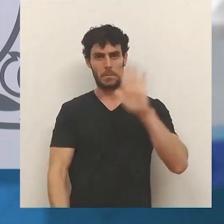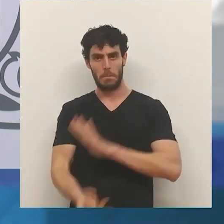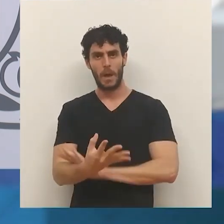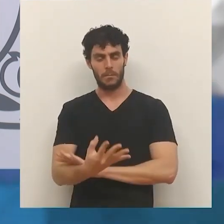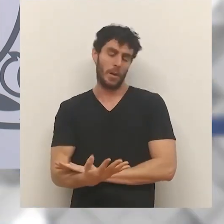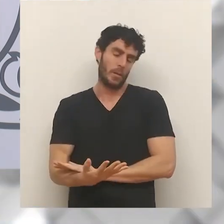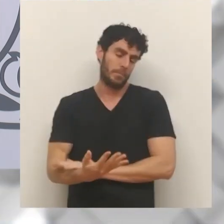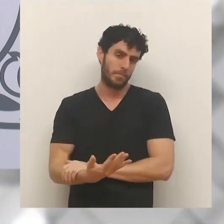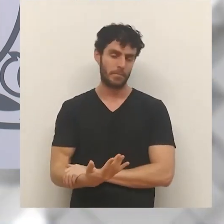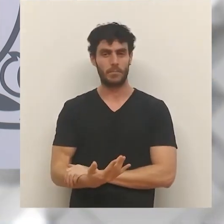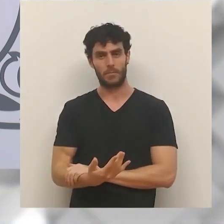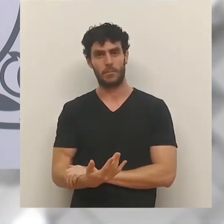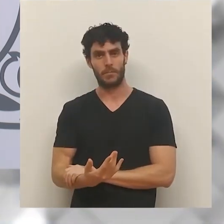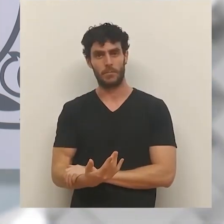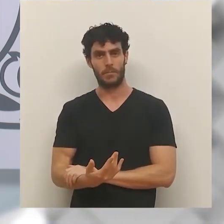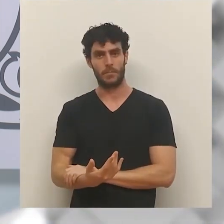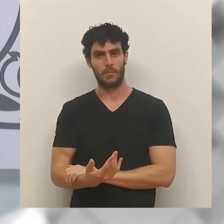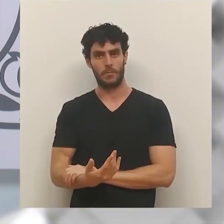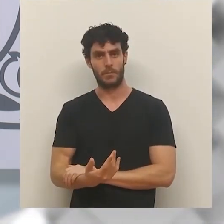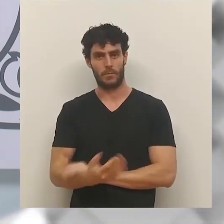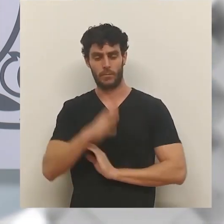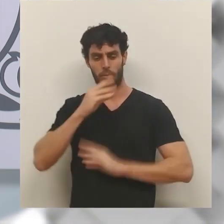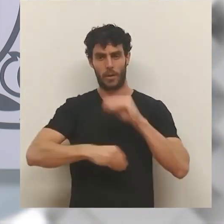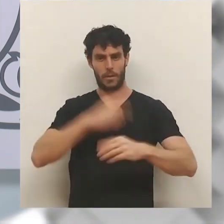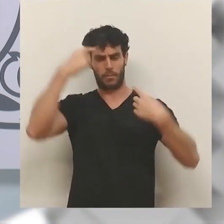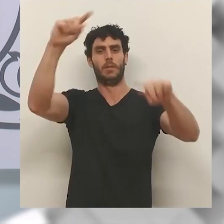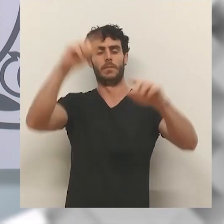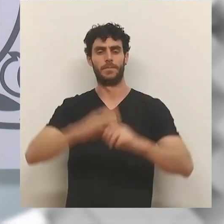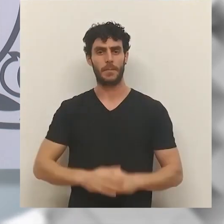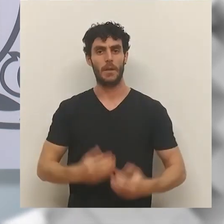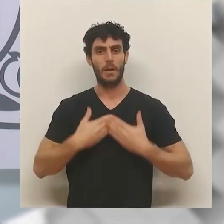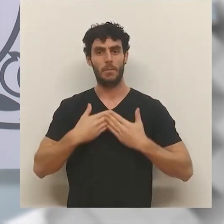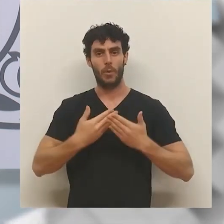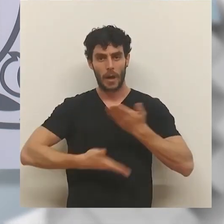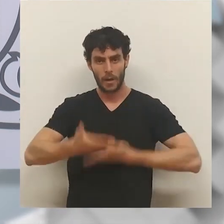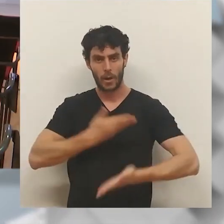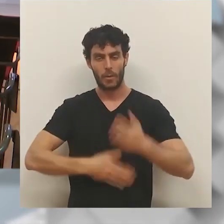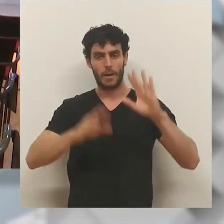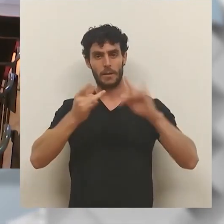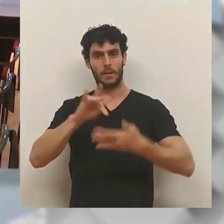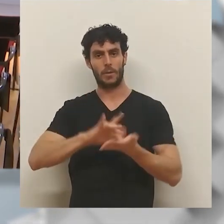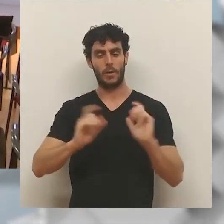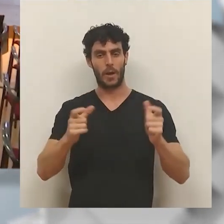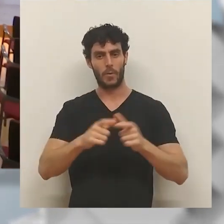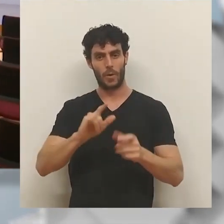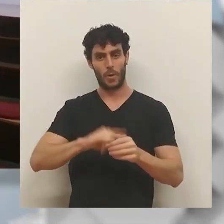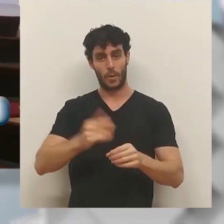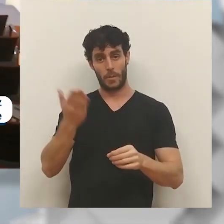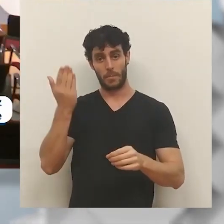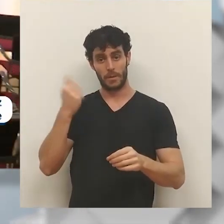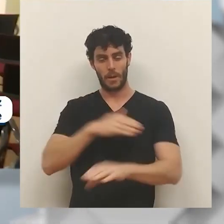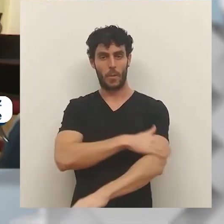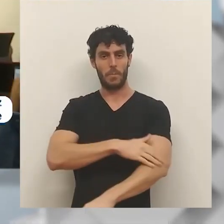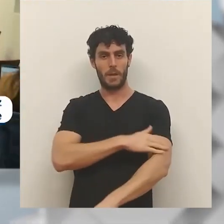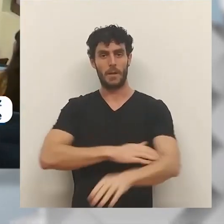problema que se creó al entrar un poco como elefante en cacharrería. Hay voluntad de colaborar.